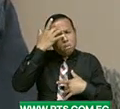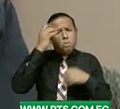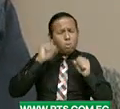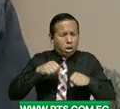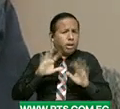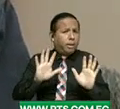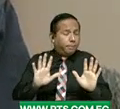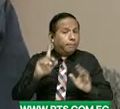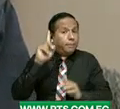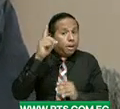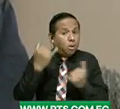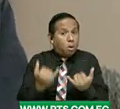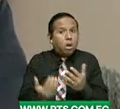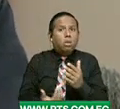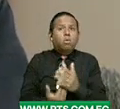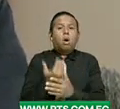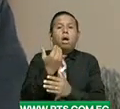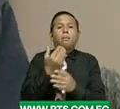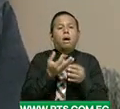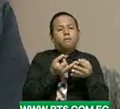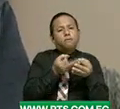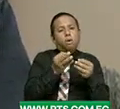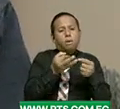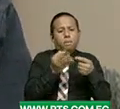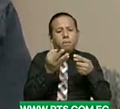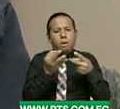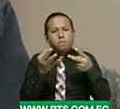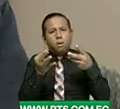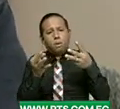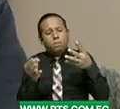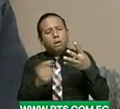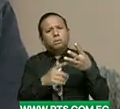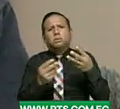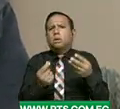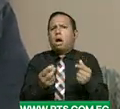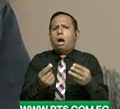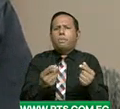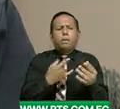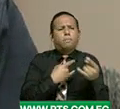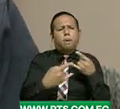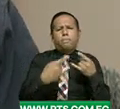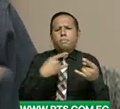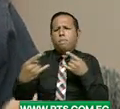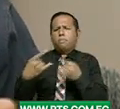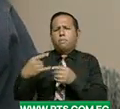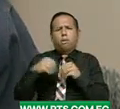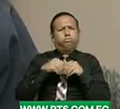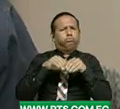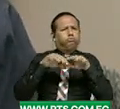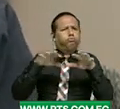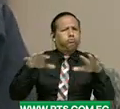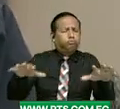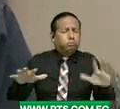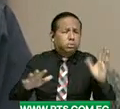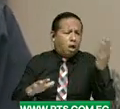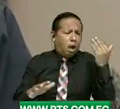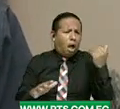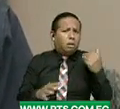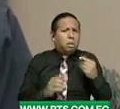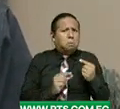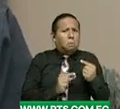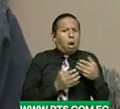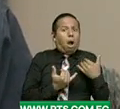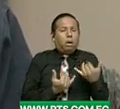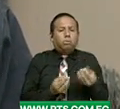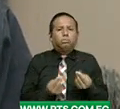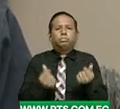tenemos una variante y un sub linaje esa variante que muchos más transmisible que los primeros tipos o variantes que tuvimos y por lo